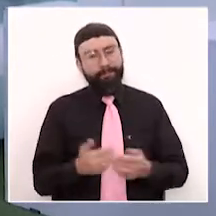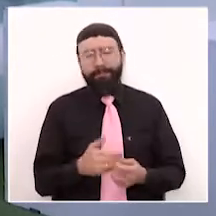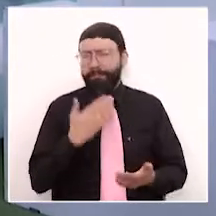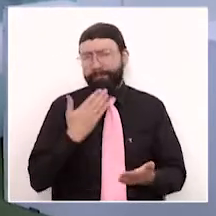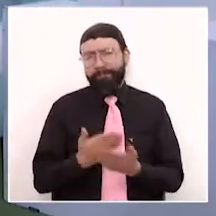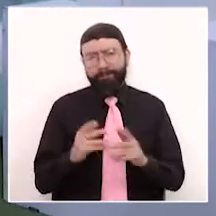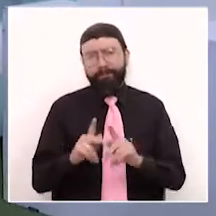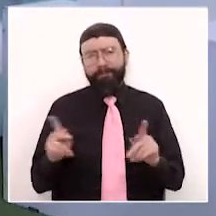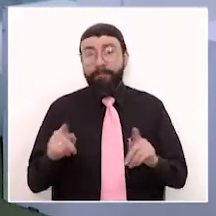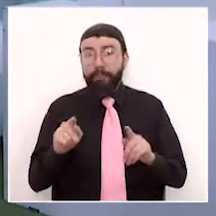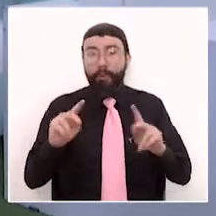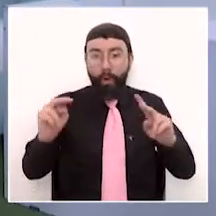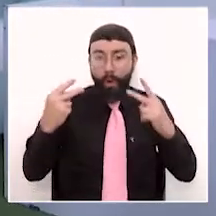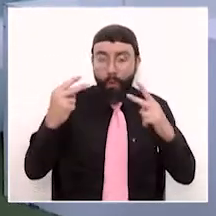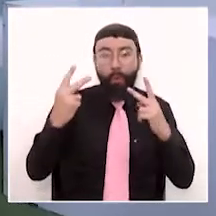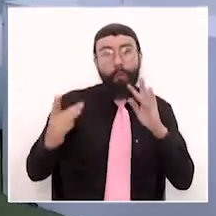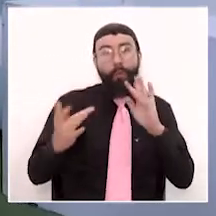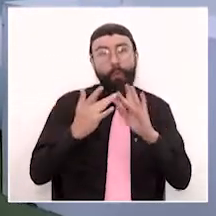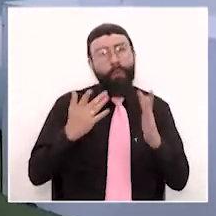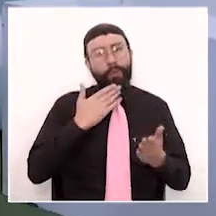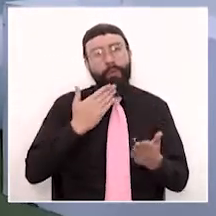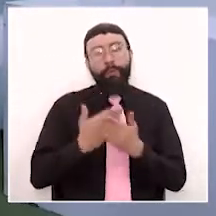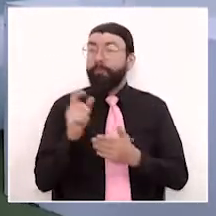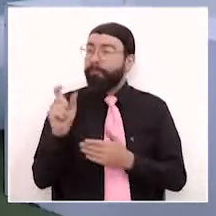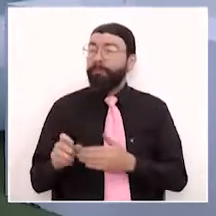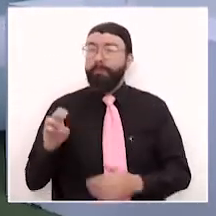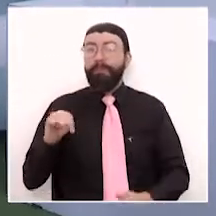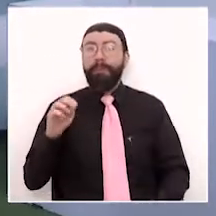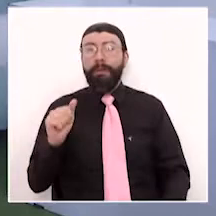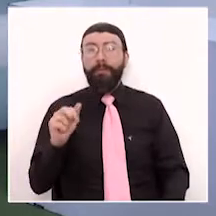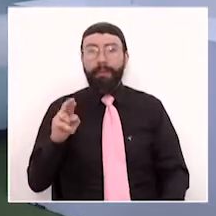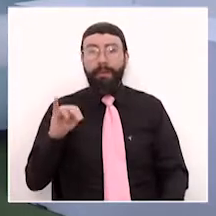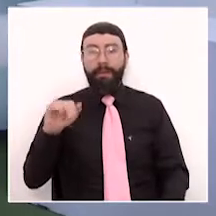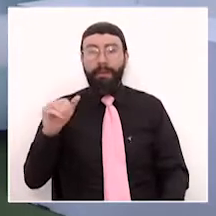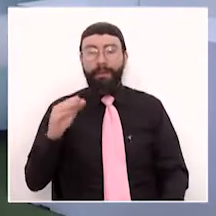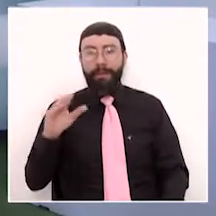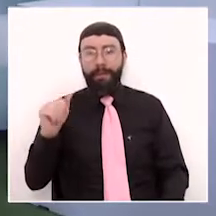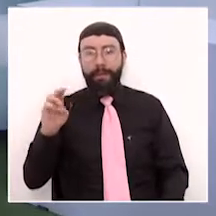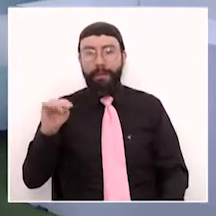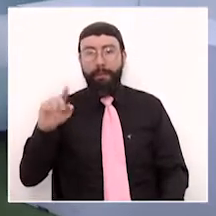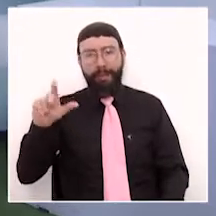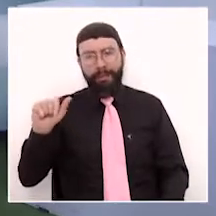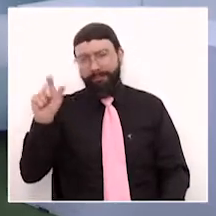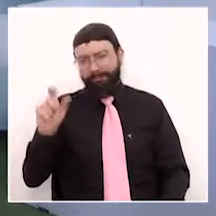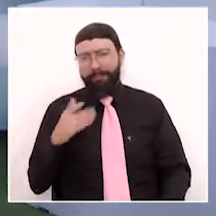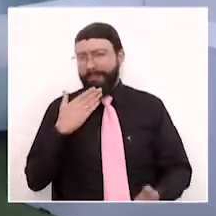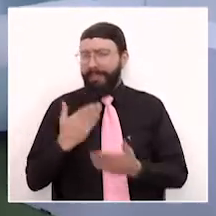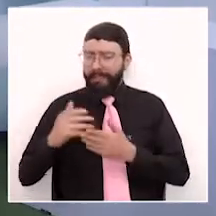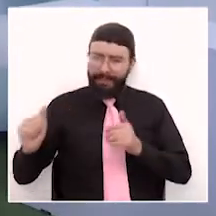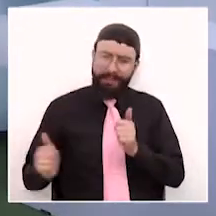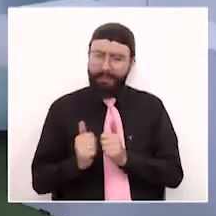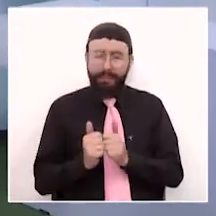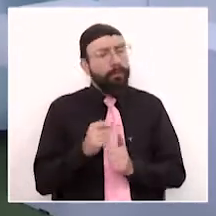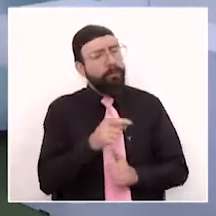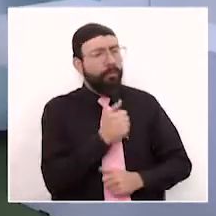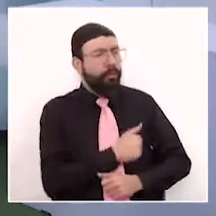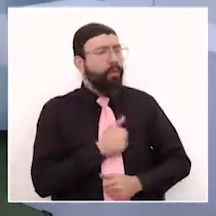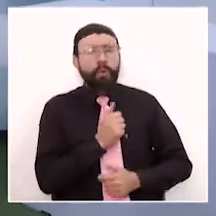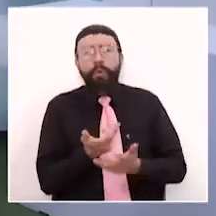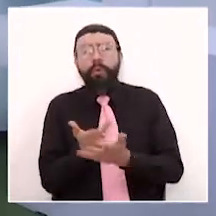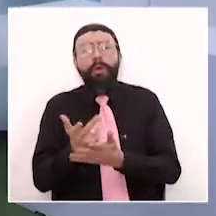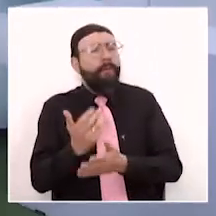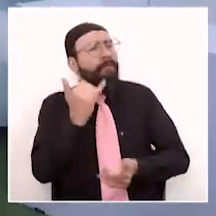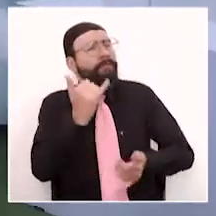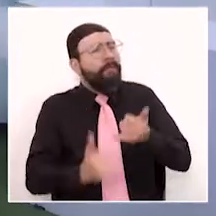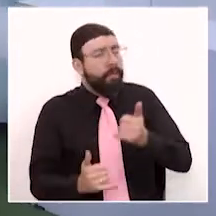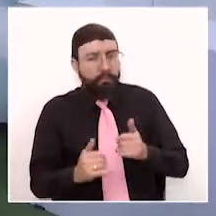personas que estuvieron conectadas hoy. A la doctora María Camila Ramírez, muchas gracias por habernos acompañado. Manuela, ¿cuál es ese mensaje final que le quieres